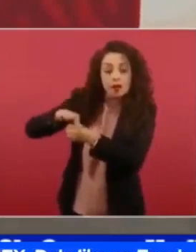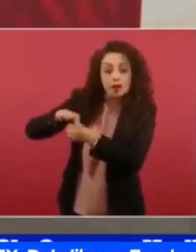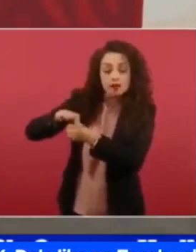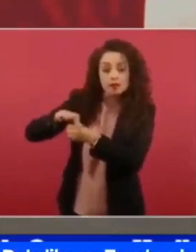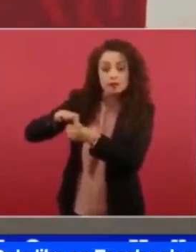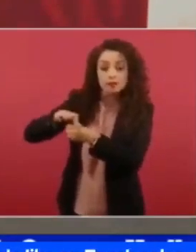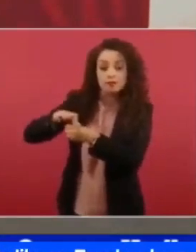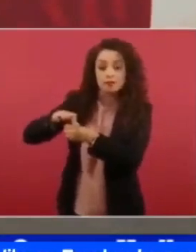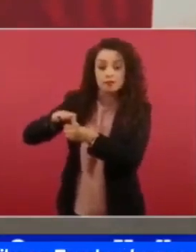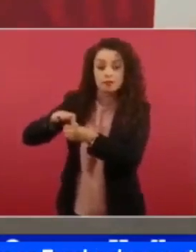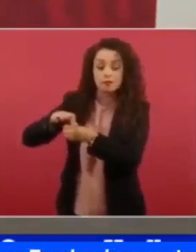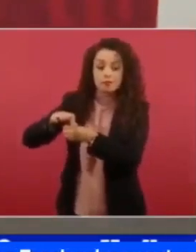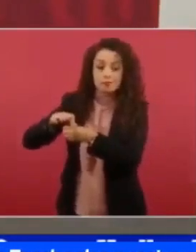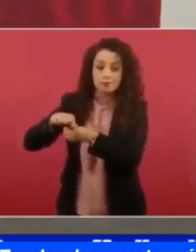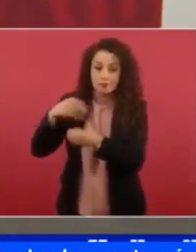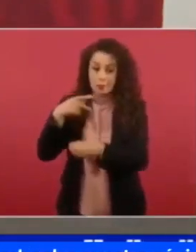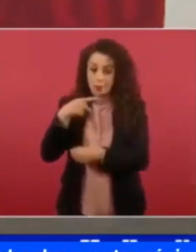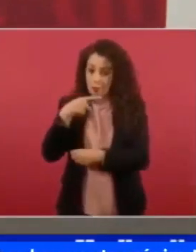sostengo,